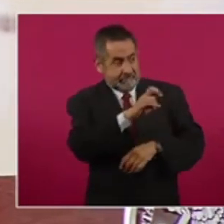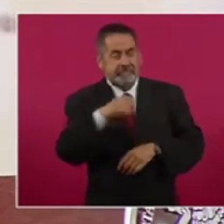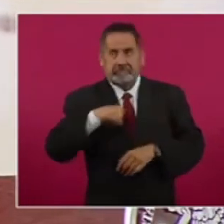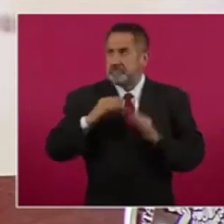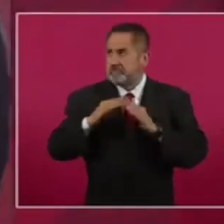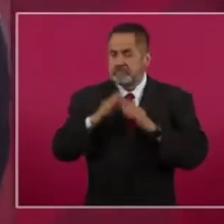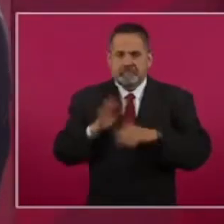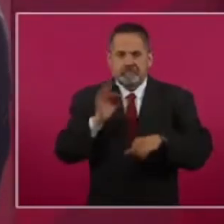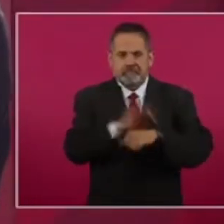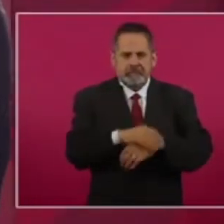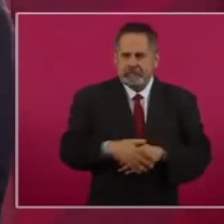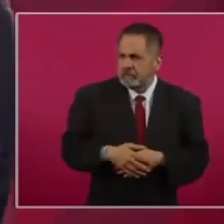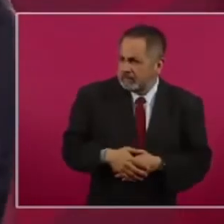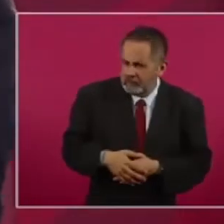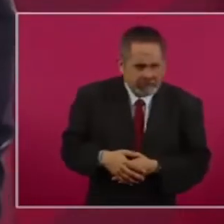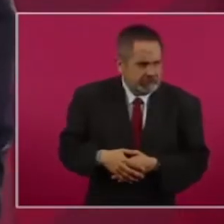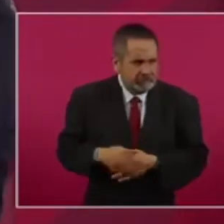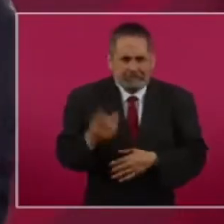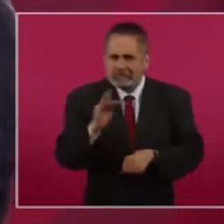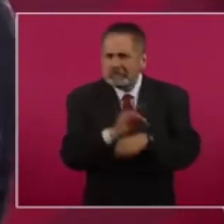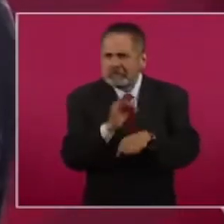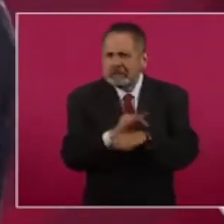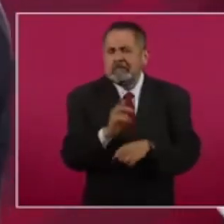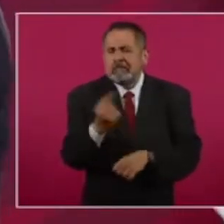¿Y de qué lo defiendes? O sea, si